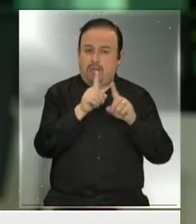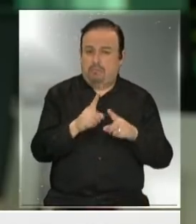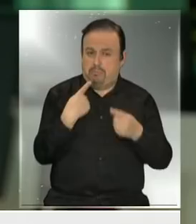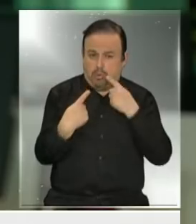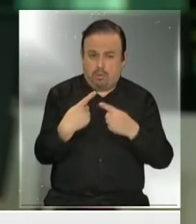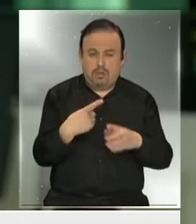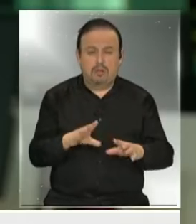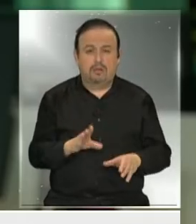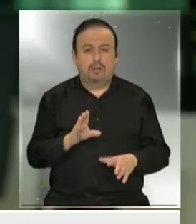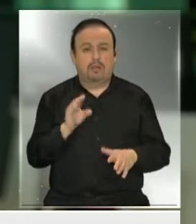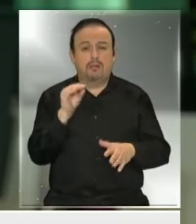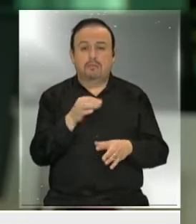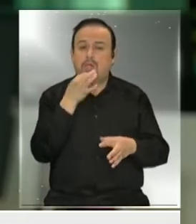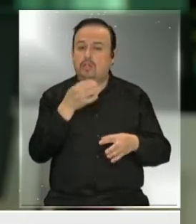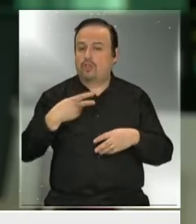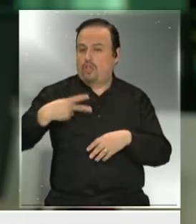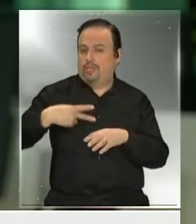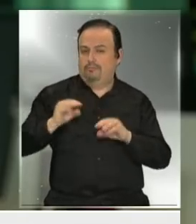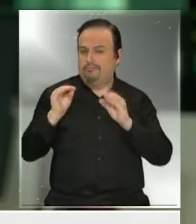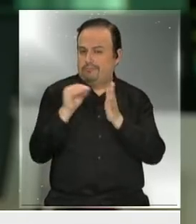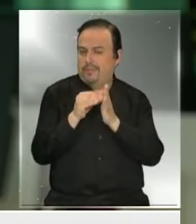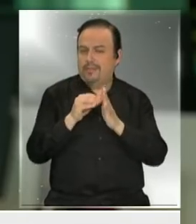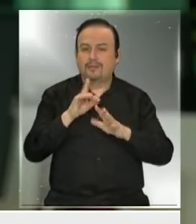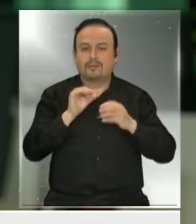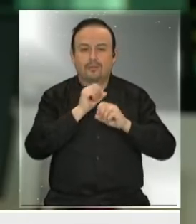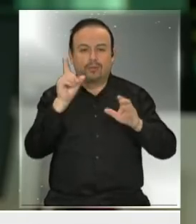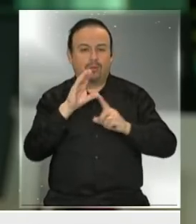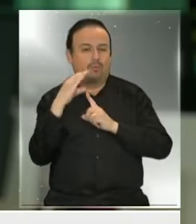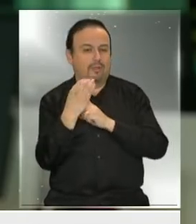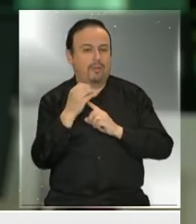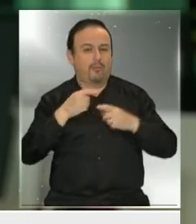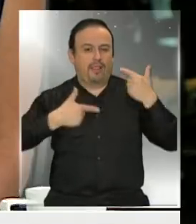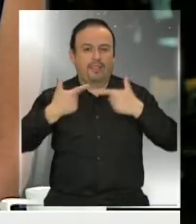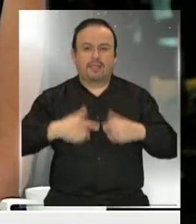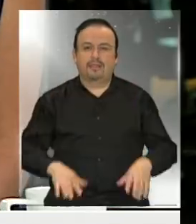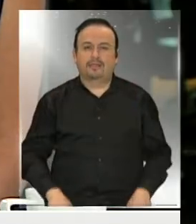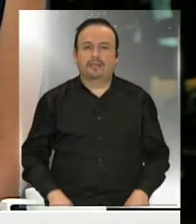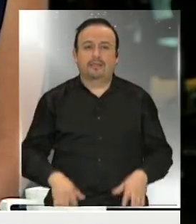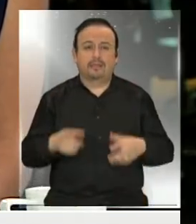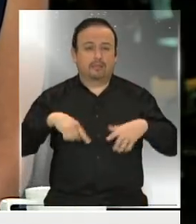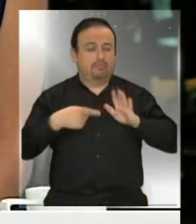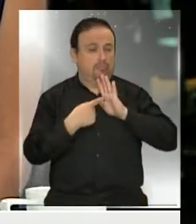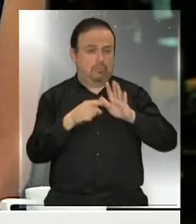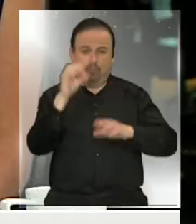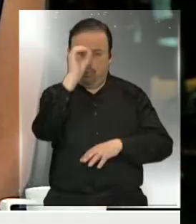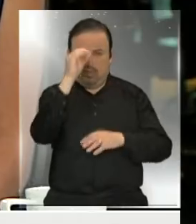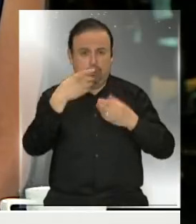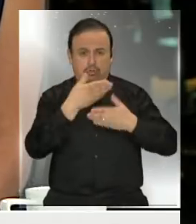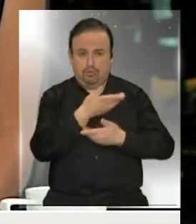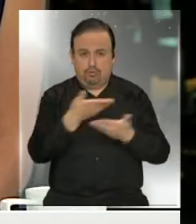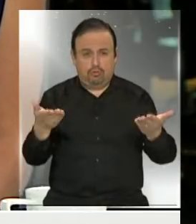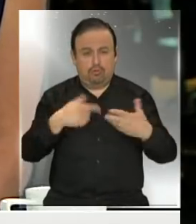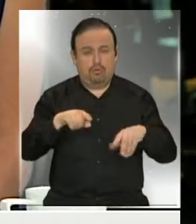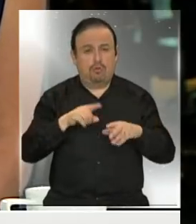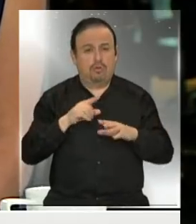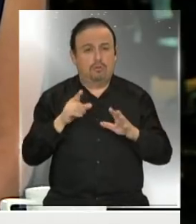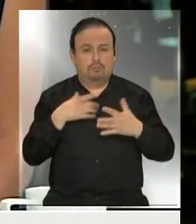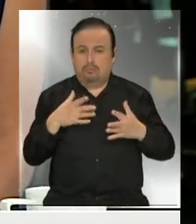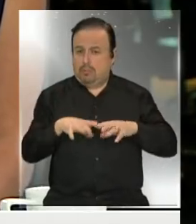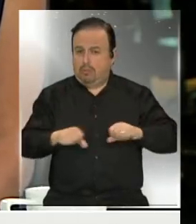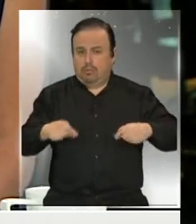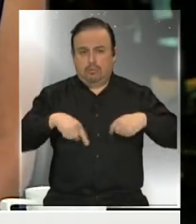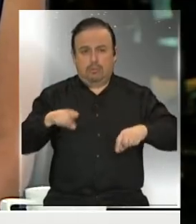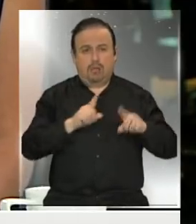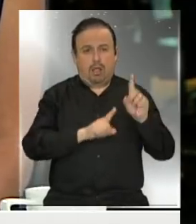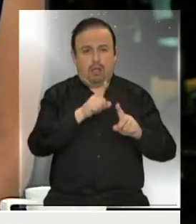periodistas que le ponen un sesgo a cada noticia y no se identifican con su postura política aquí hemos demostrado todas las opiniones y hemos sido es muy ecuánimes en la